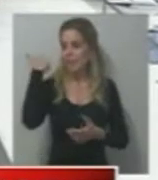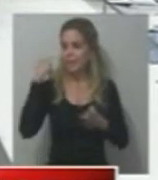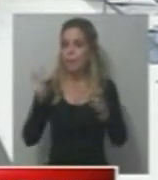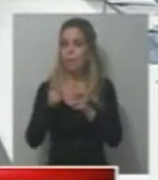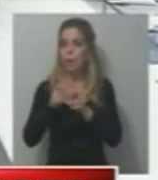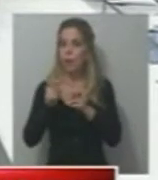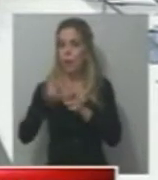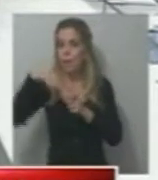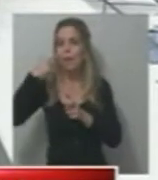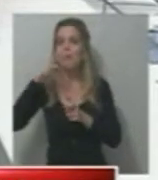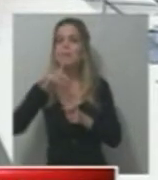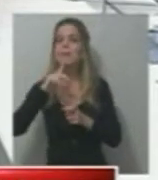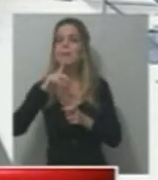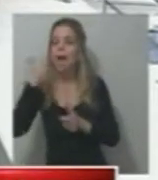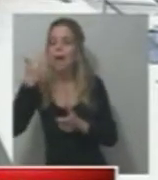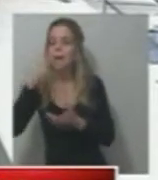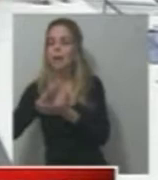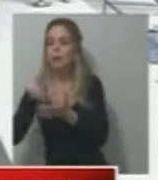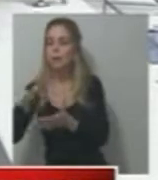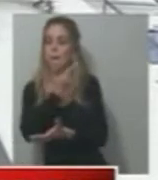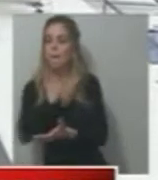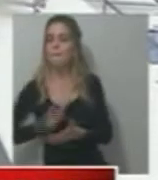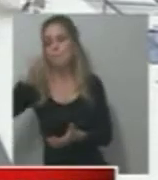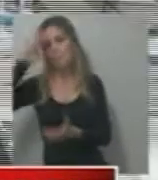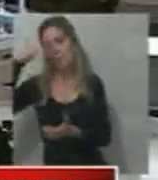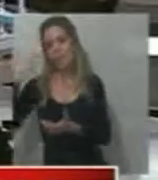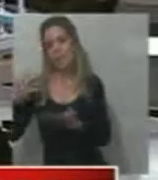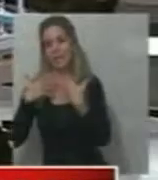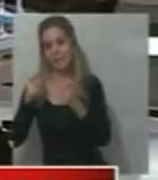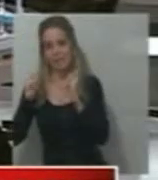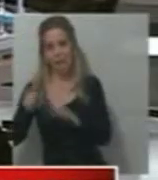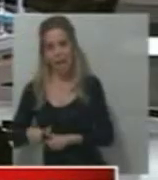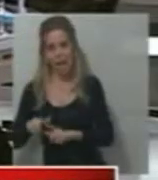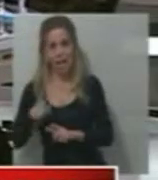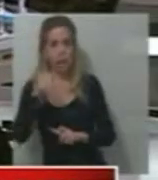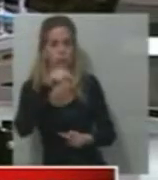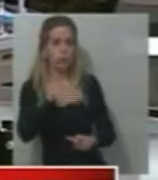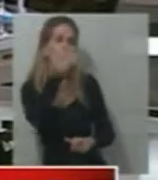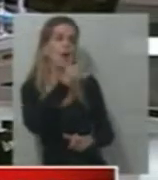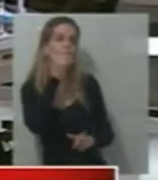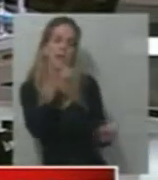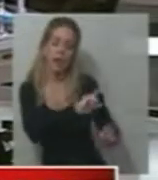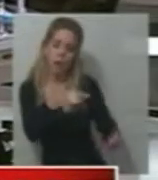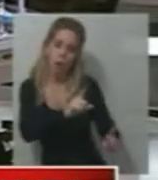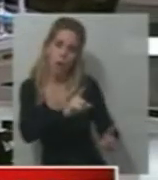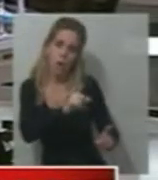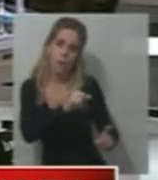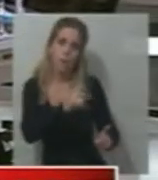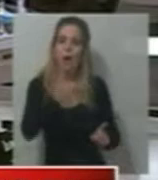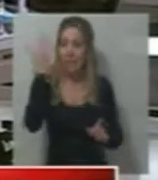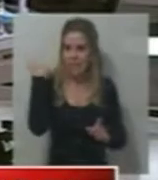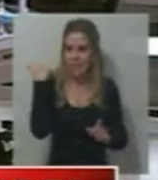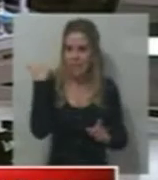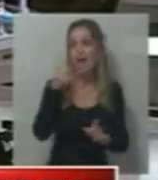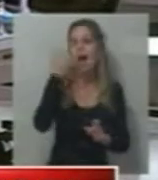la salud de la presidenta, pero el que vio el programa... Pues no la repitamos. No, bueno, pero tengo que decir, no acá hay libertad de prensa. Son pavadas. ¿Qué sé